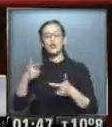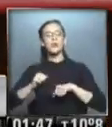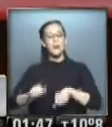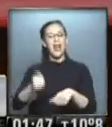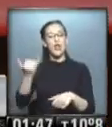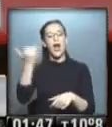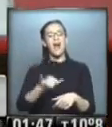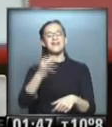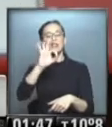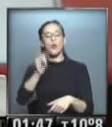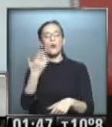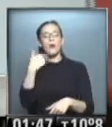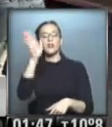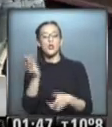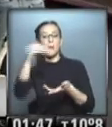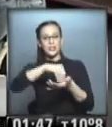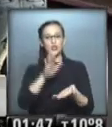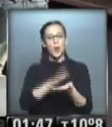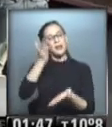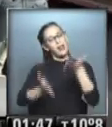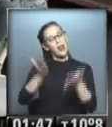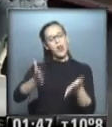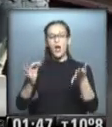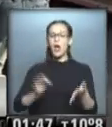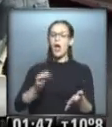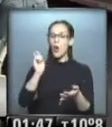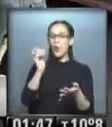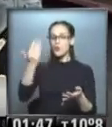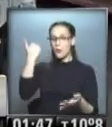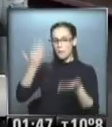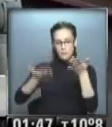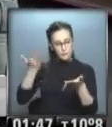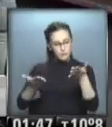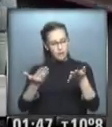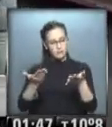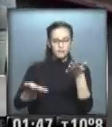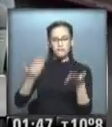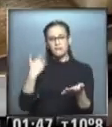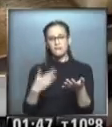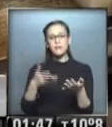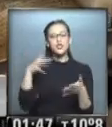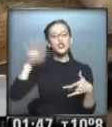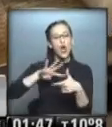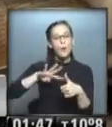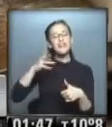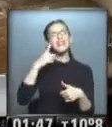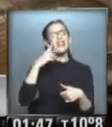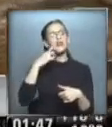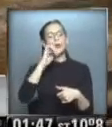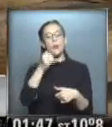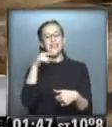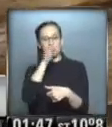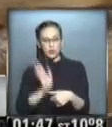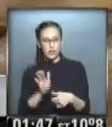un 0,9% con relación al mes de junio y en los shoppings la suba registrada fue del 19,7%. El dato